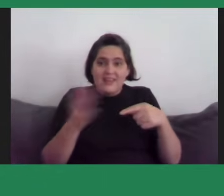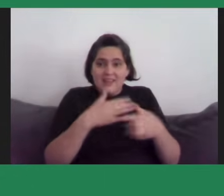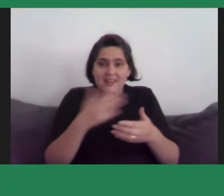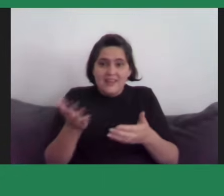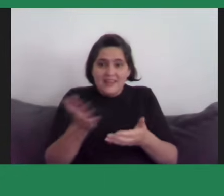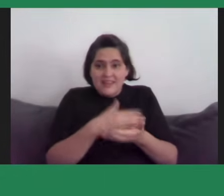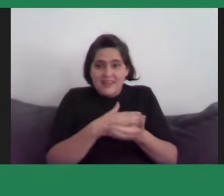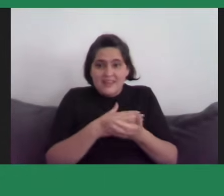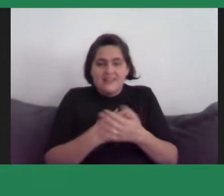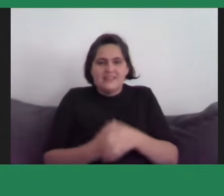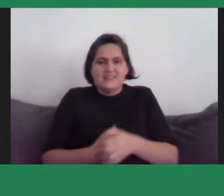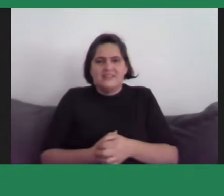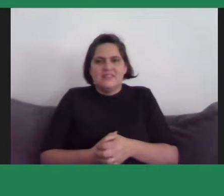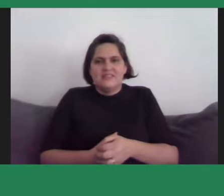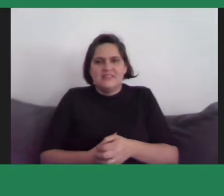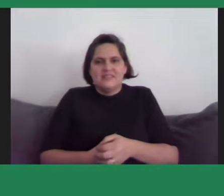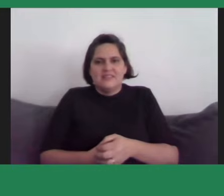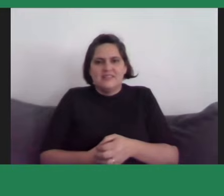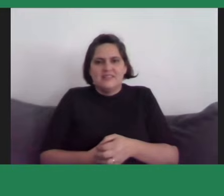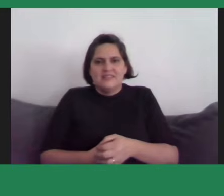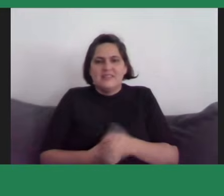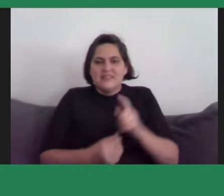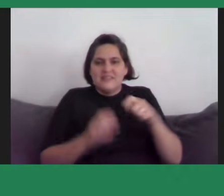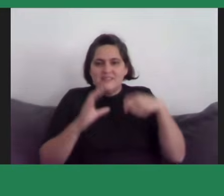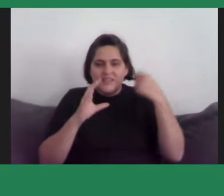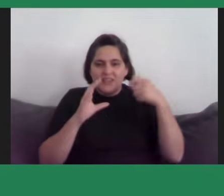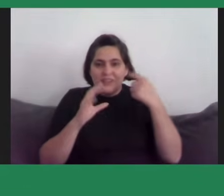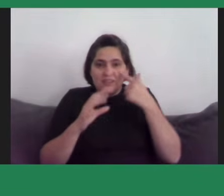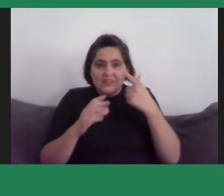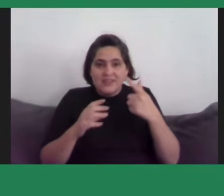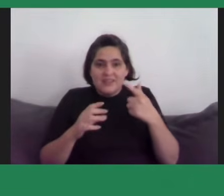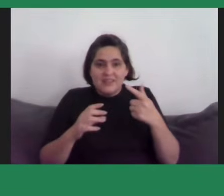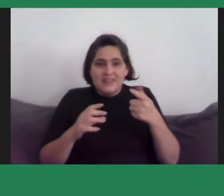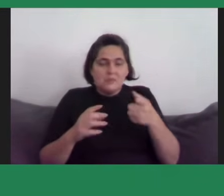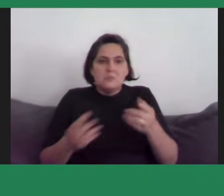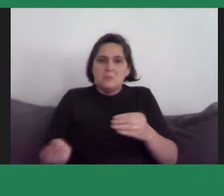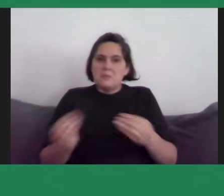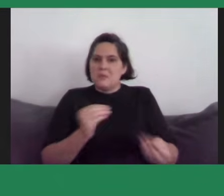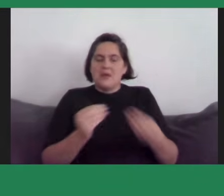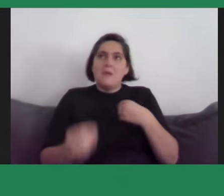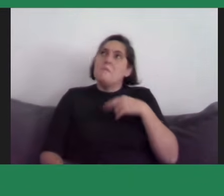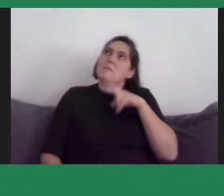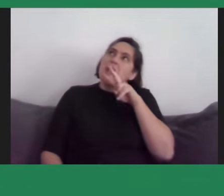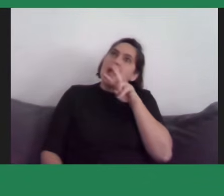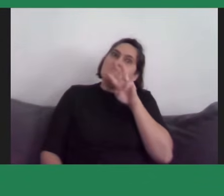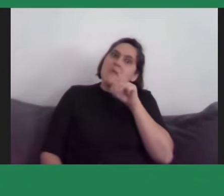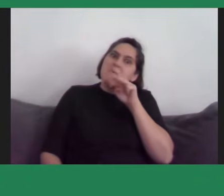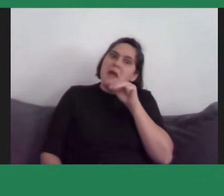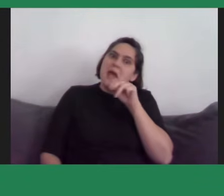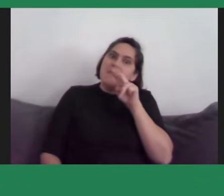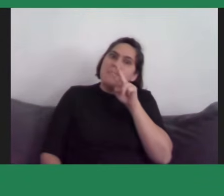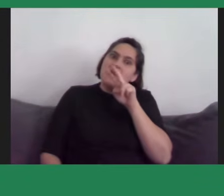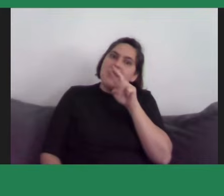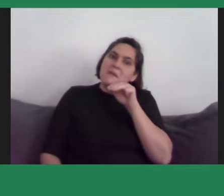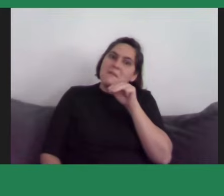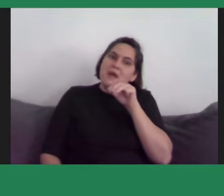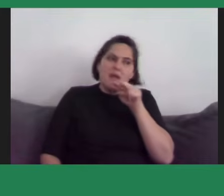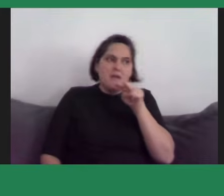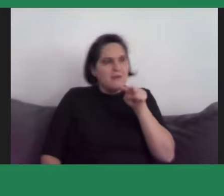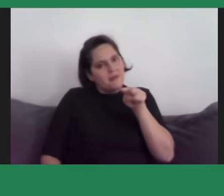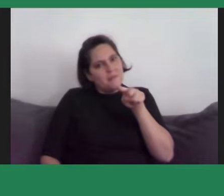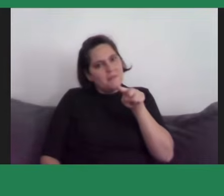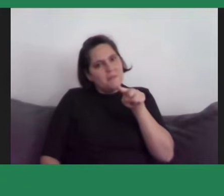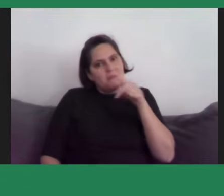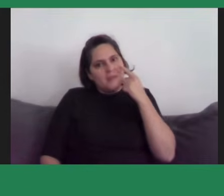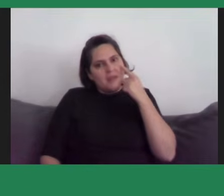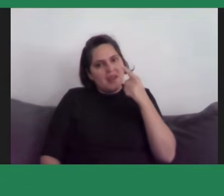saying objeto, hi to the ¿ya? bear. Está Okay. mostrando este objeto That's y it? No mira more? a la madre, ¿ya? No more? Mira Okay. hacia quien